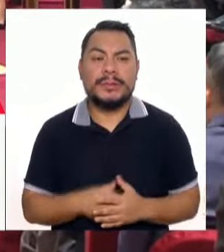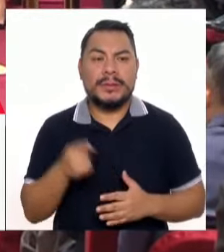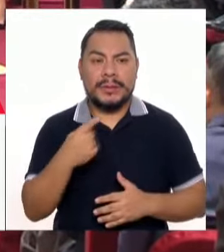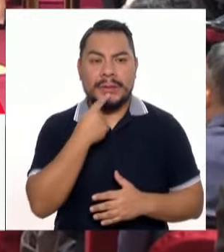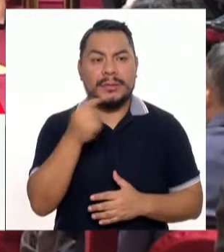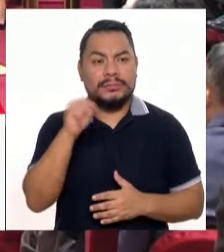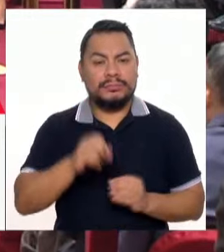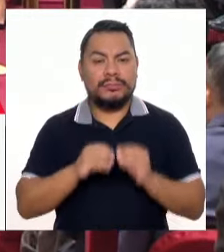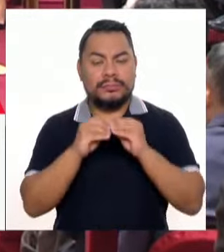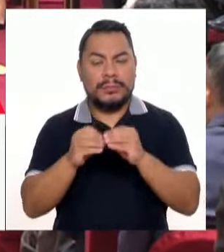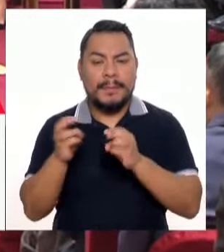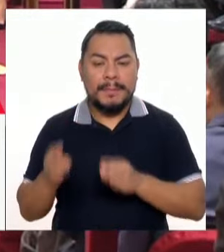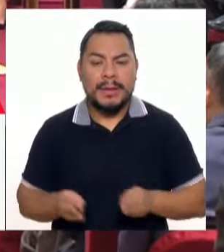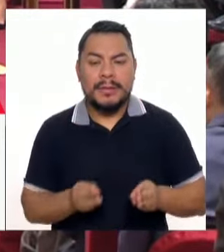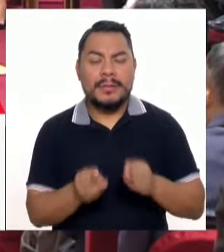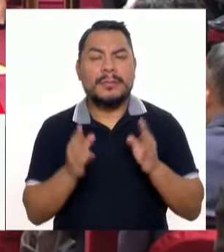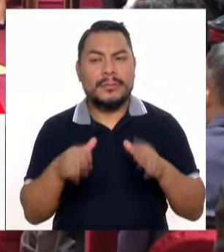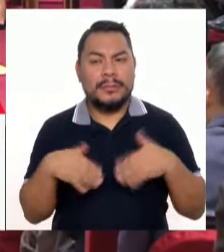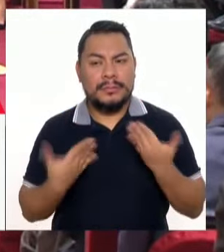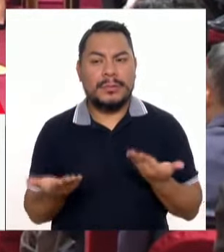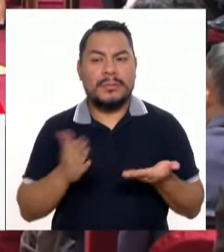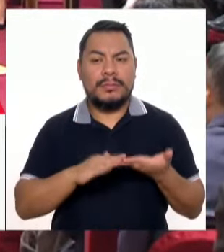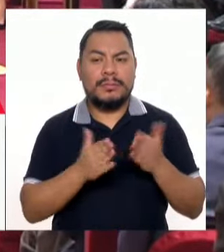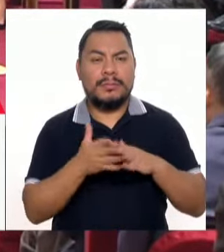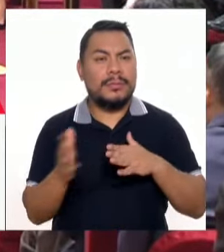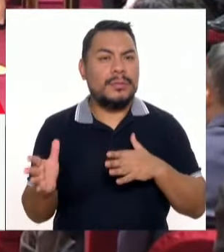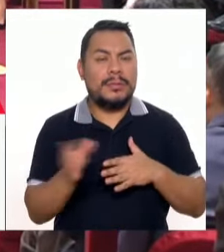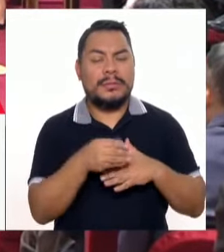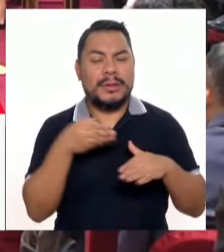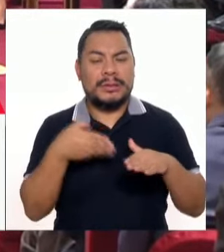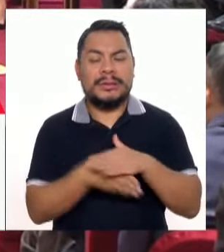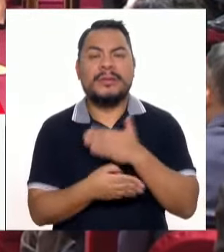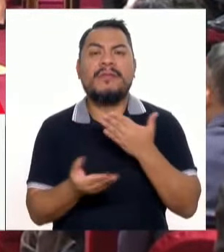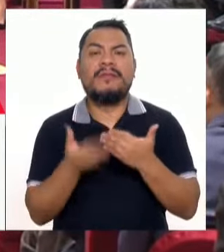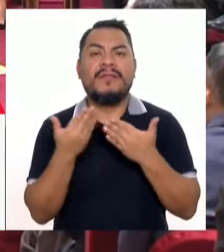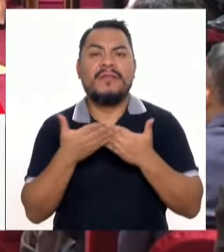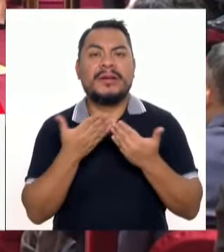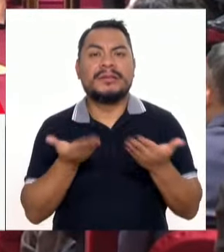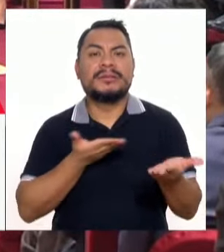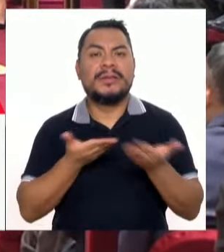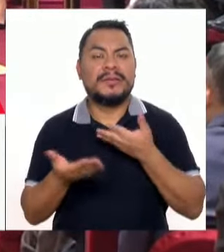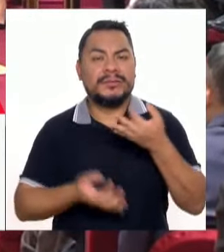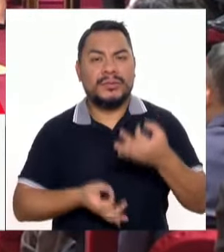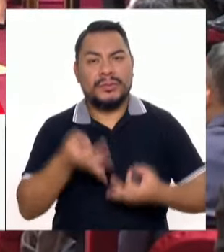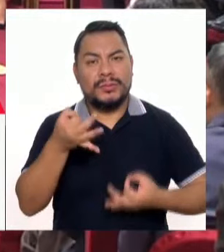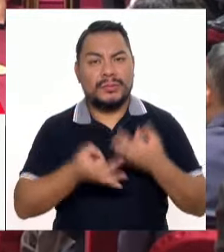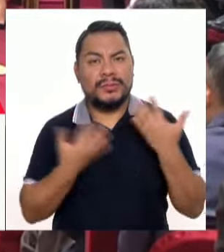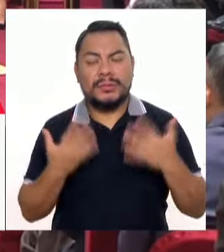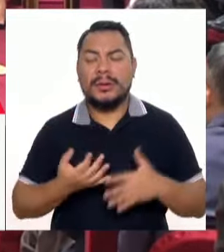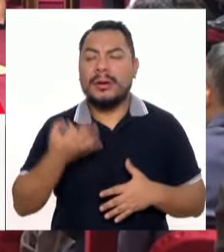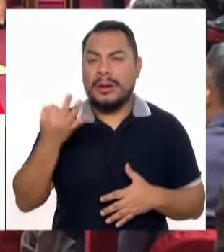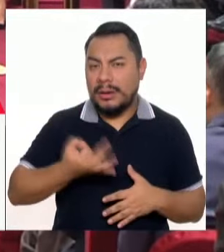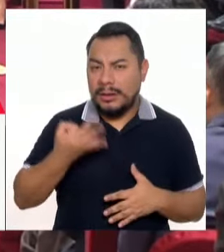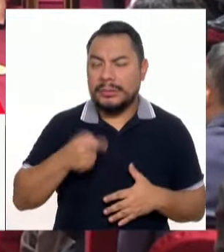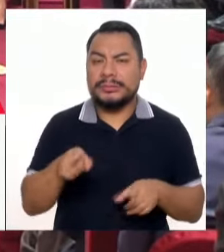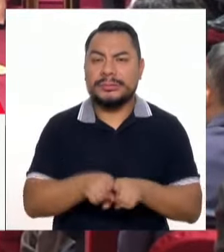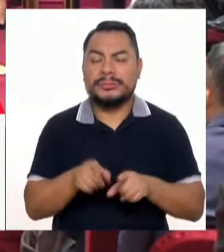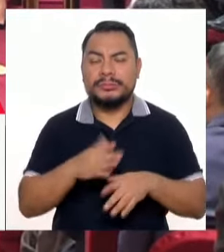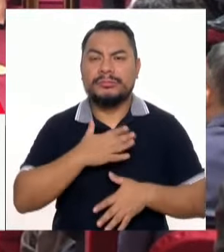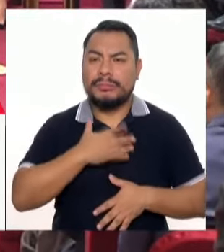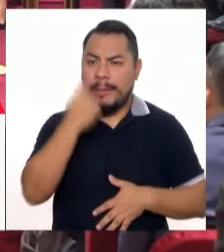busca establecer mecanismos para que la población acceda fácilmente a los servicios judiciales con calidad y rostro